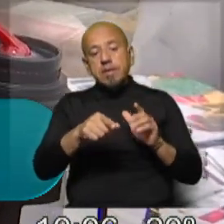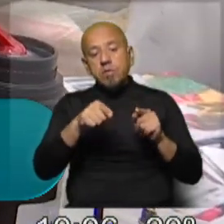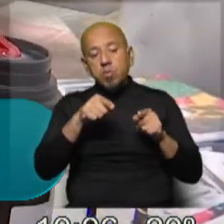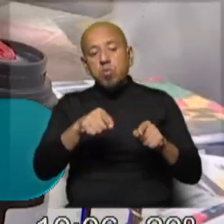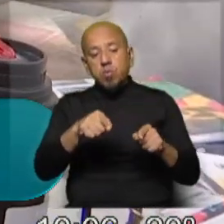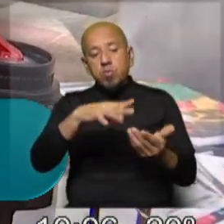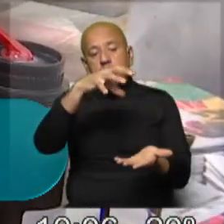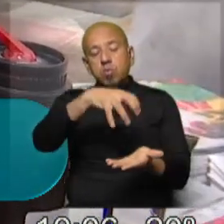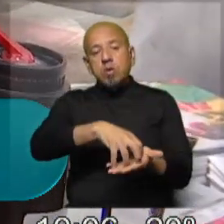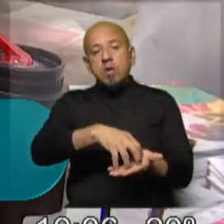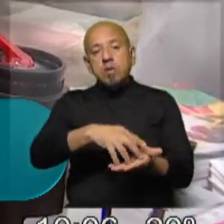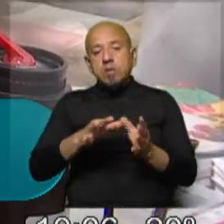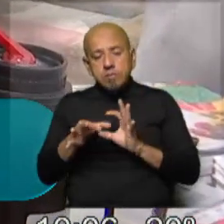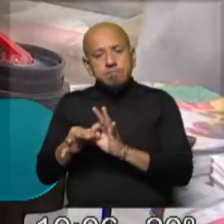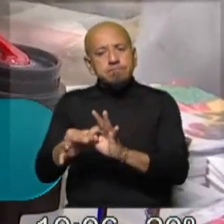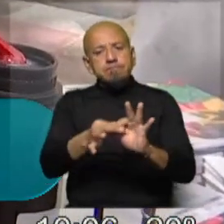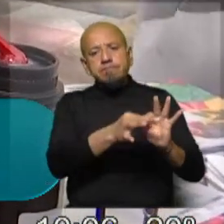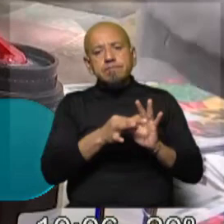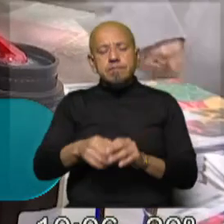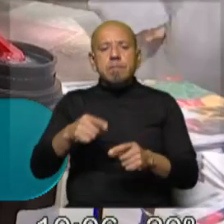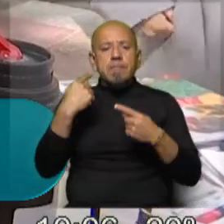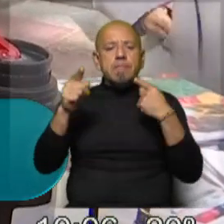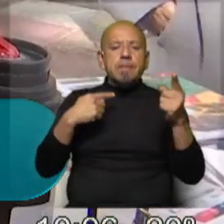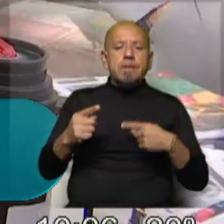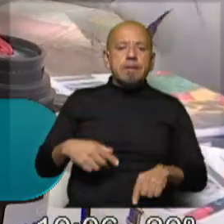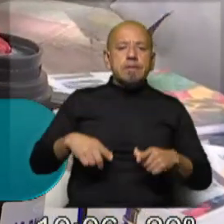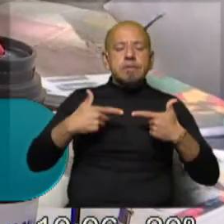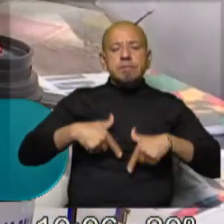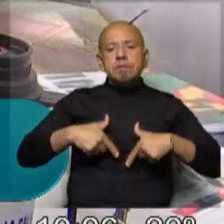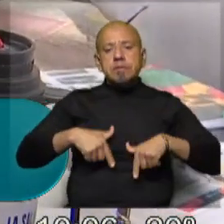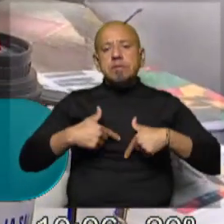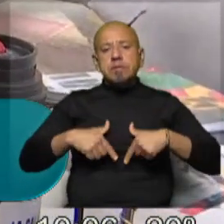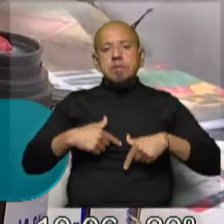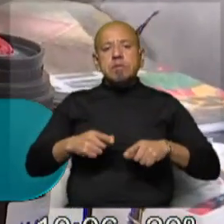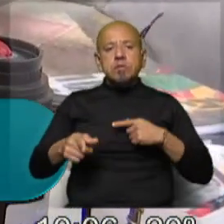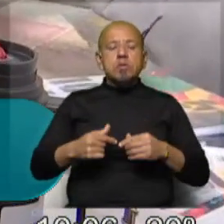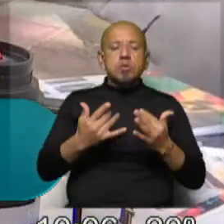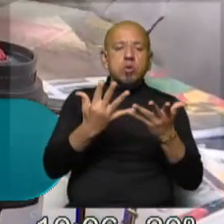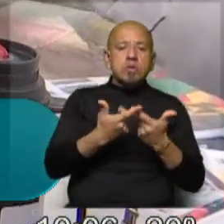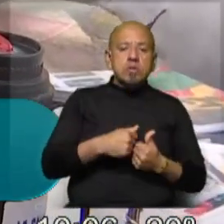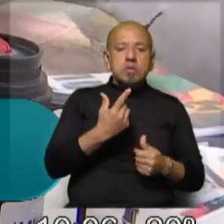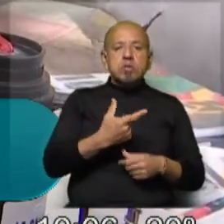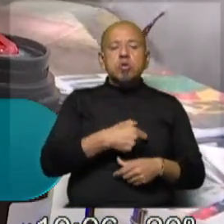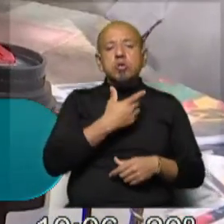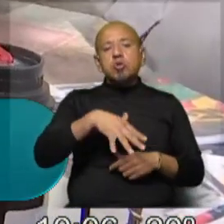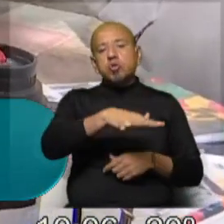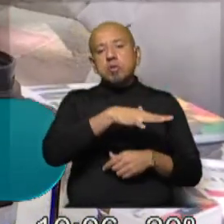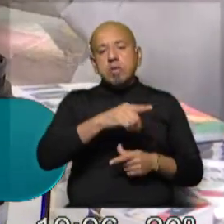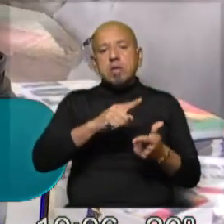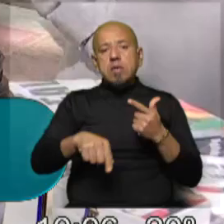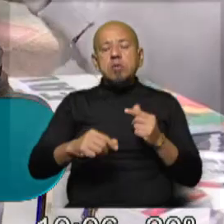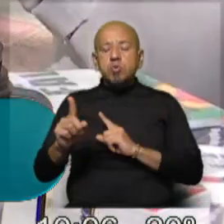donde unifica los diferentes ministerios, los diferentes actores, tanto a nivel de las organizaciones de sociedad civil,